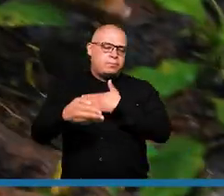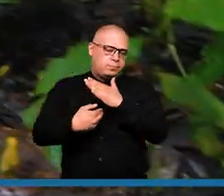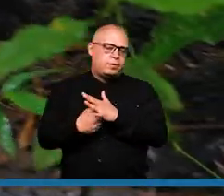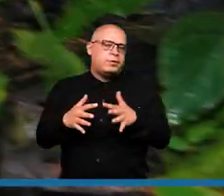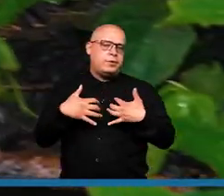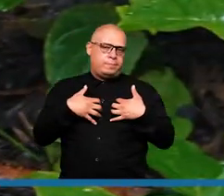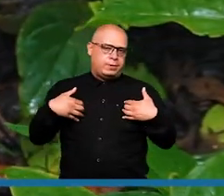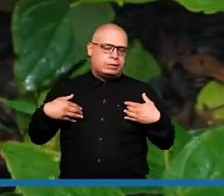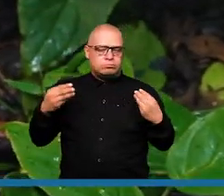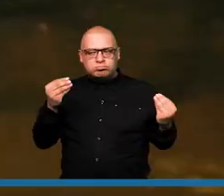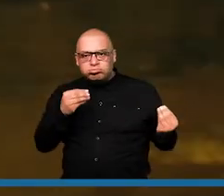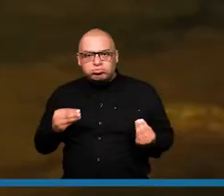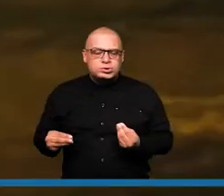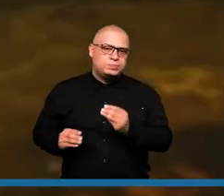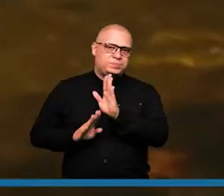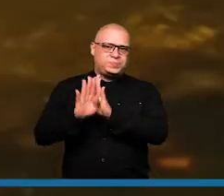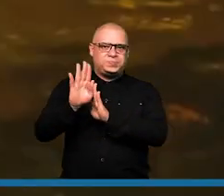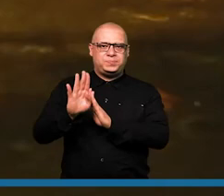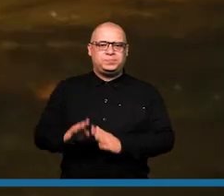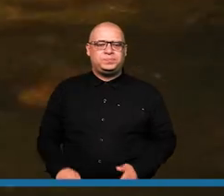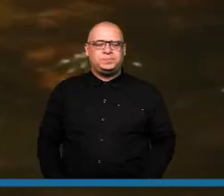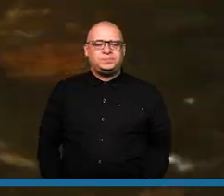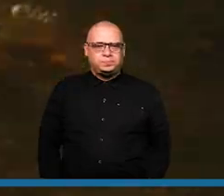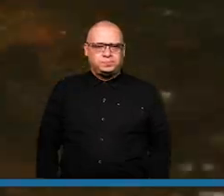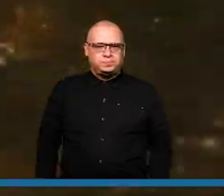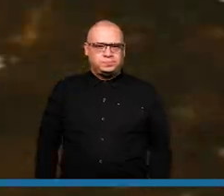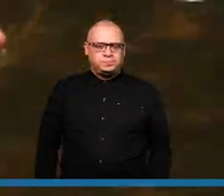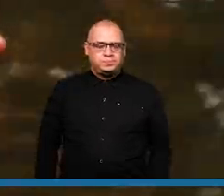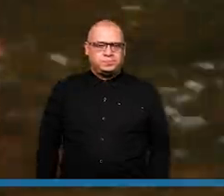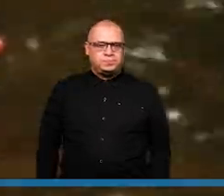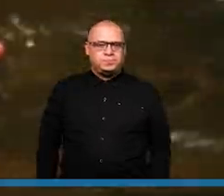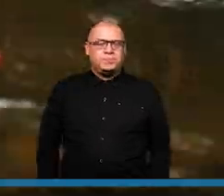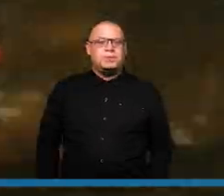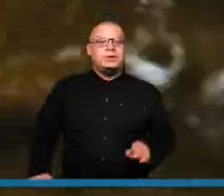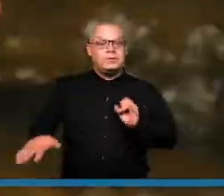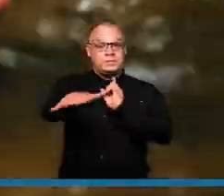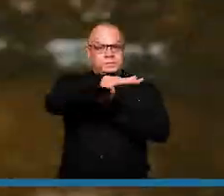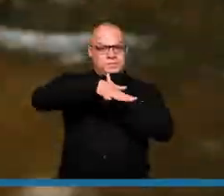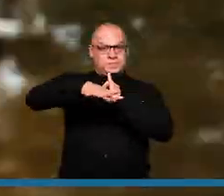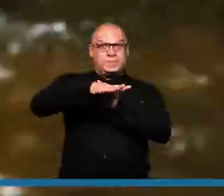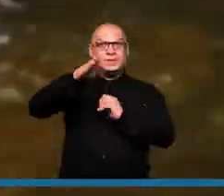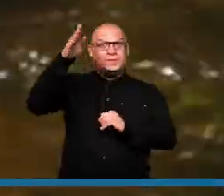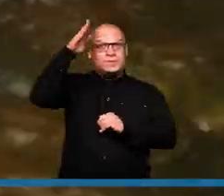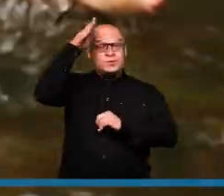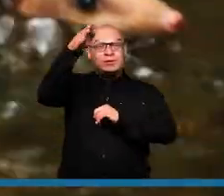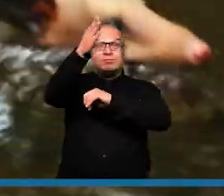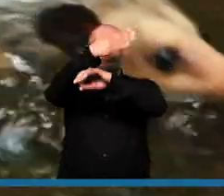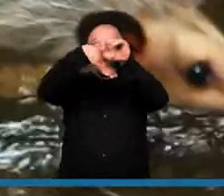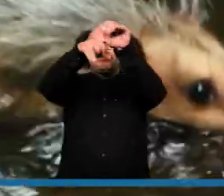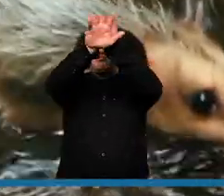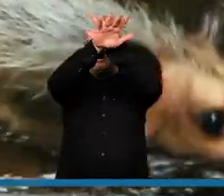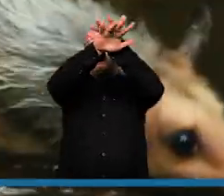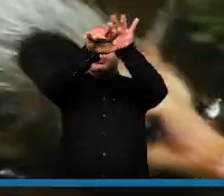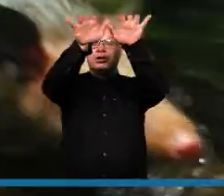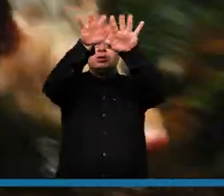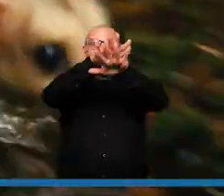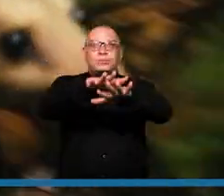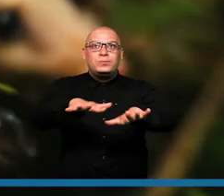ecosistema. Área Metropolitana del Valle de Aburrá. Futuro sostenible.